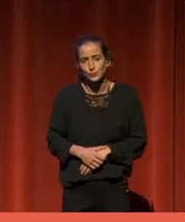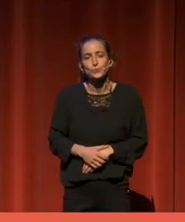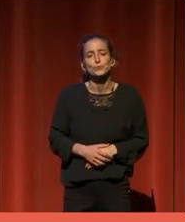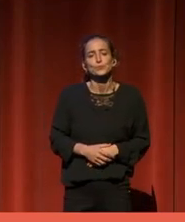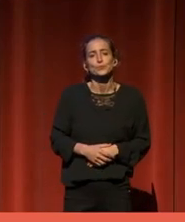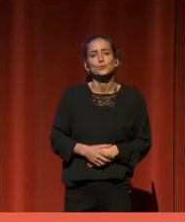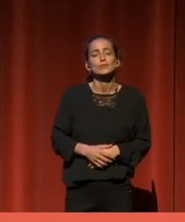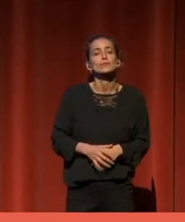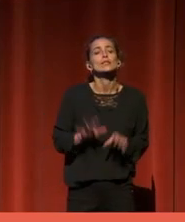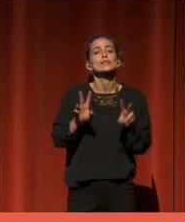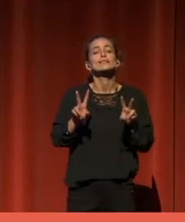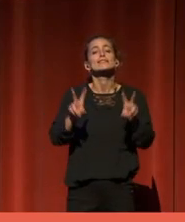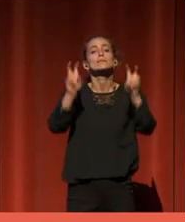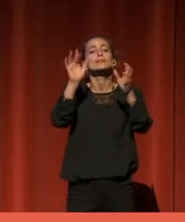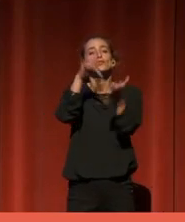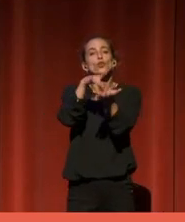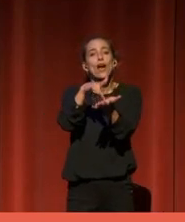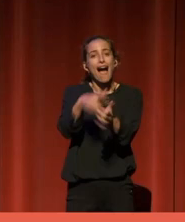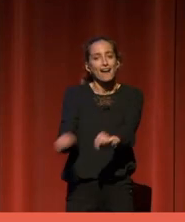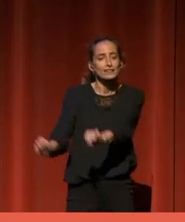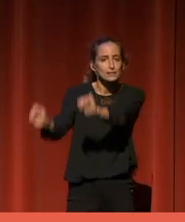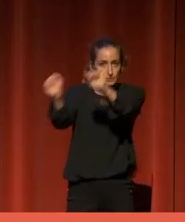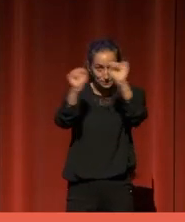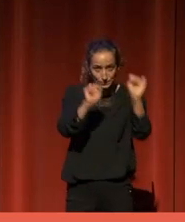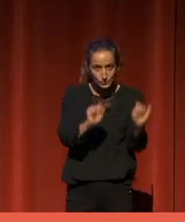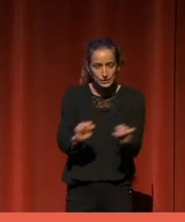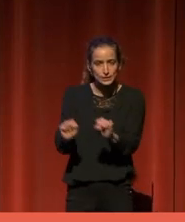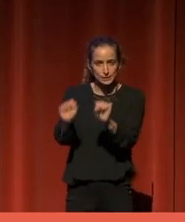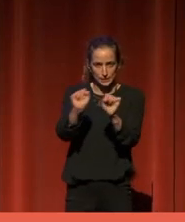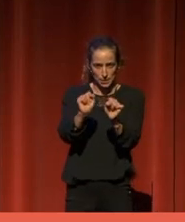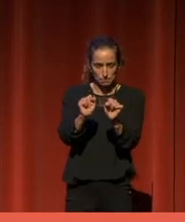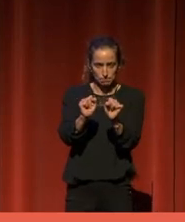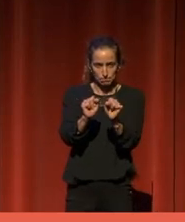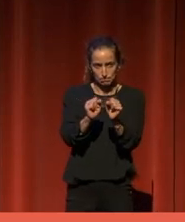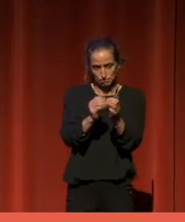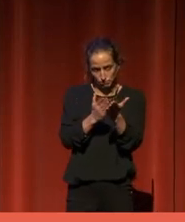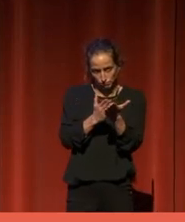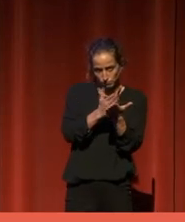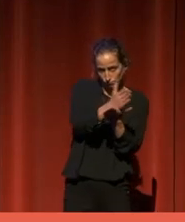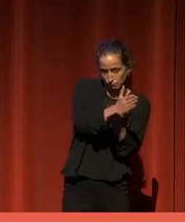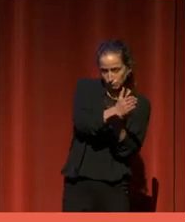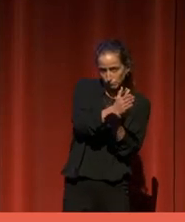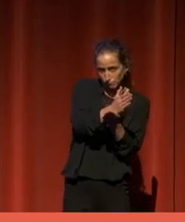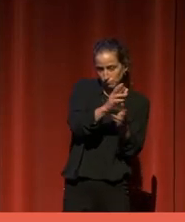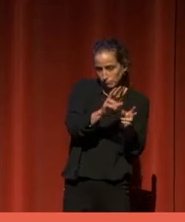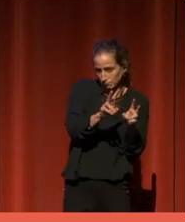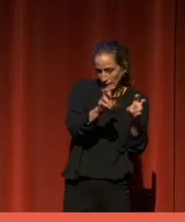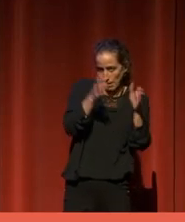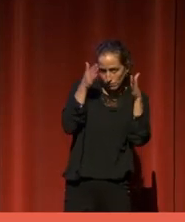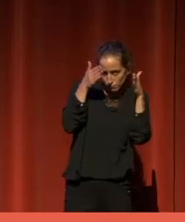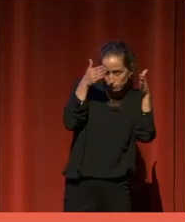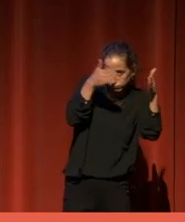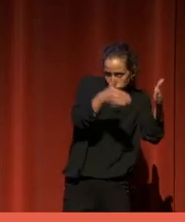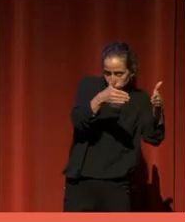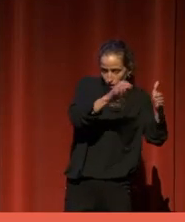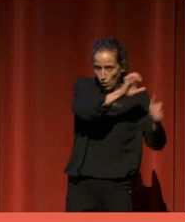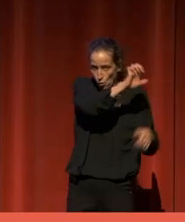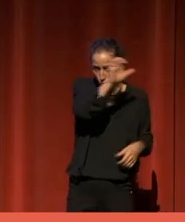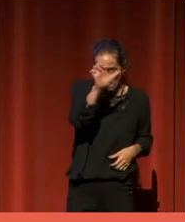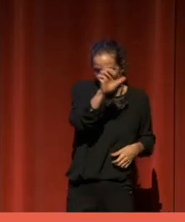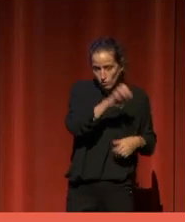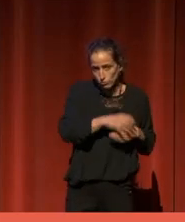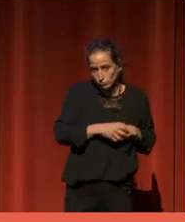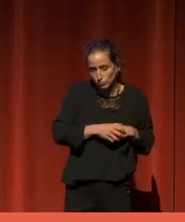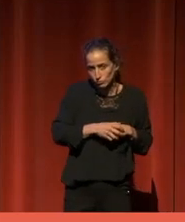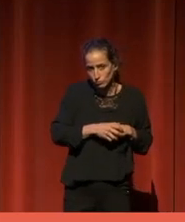la la defensa eh tenemos por un lado lo que es el nivel europea Elo y